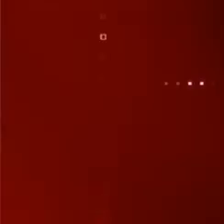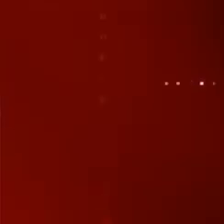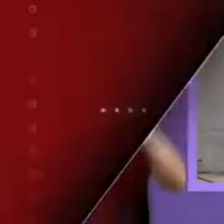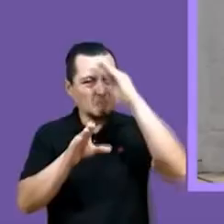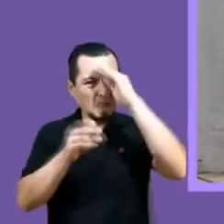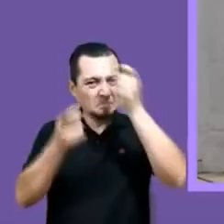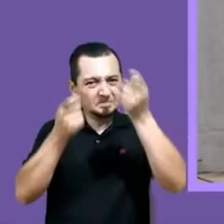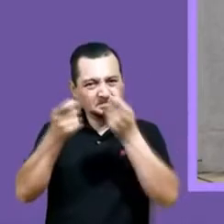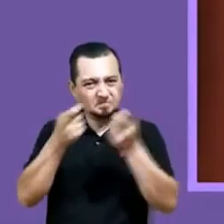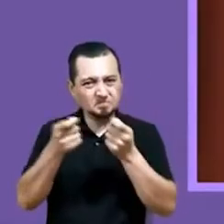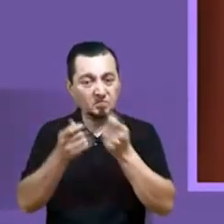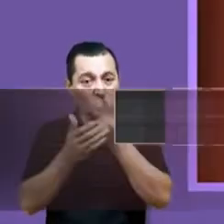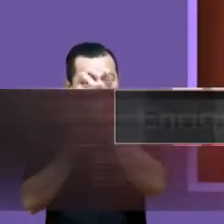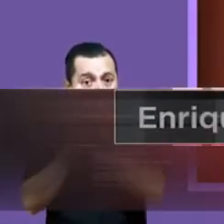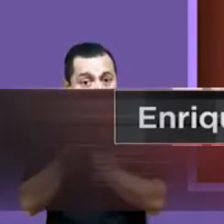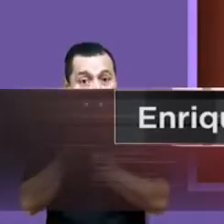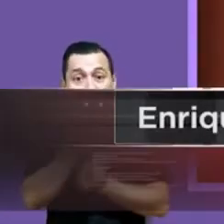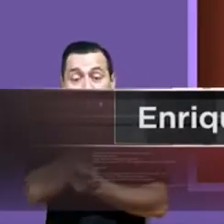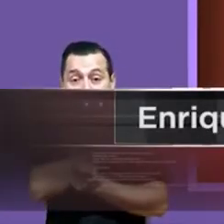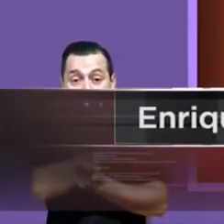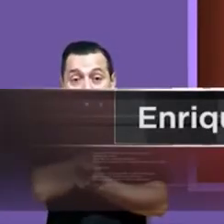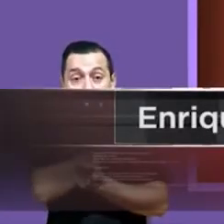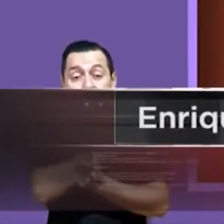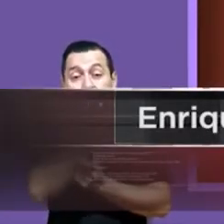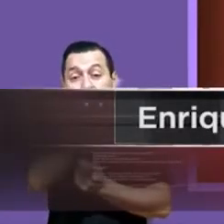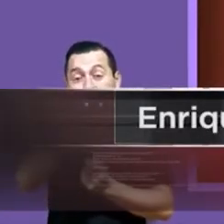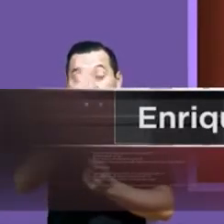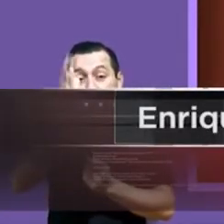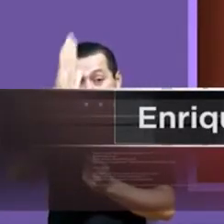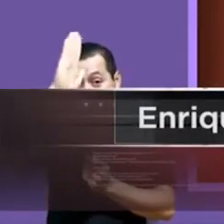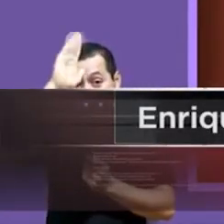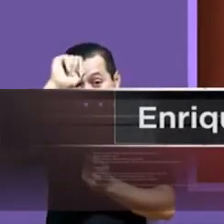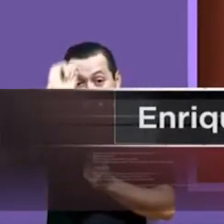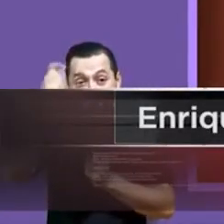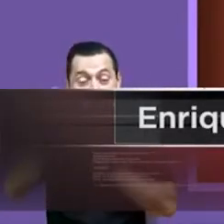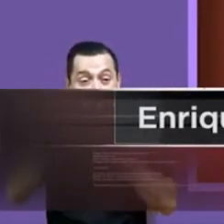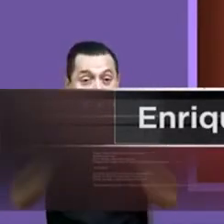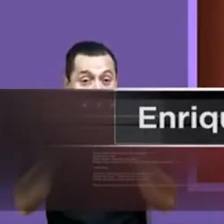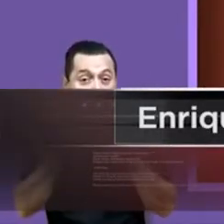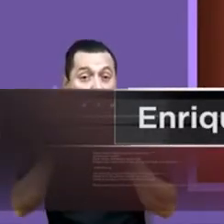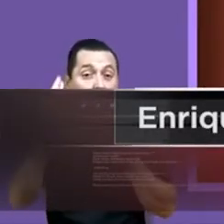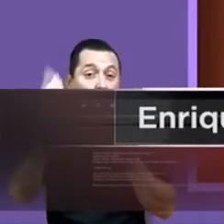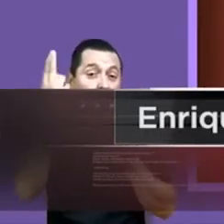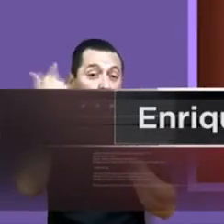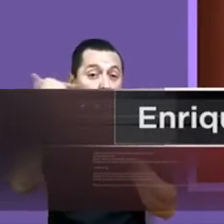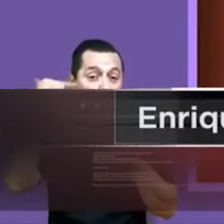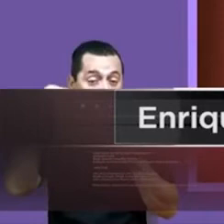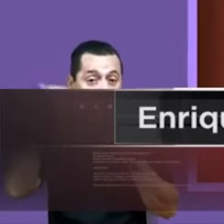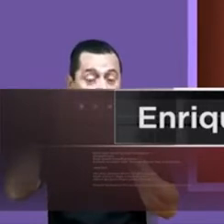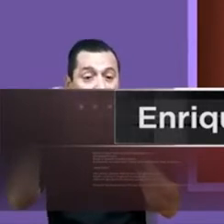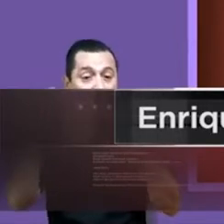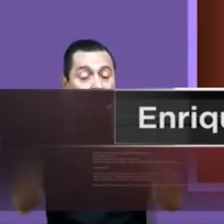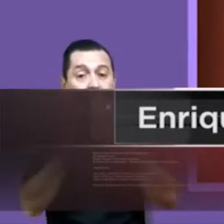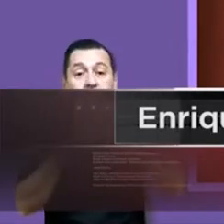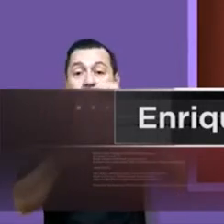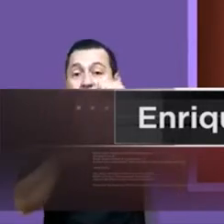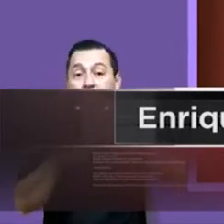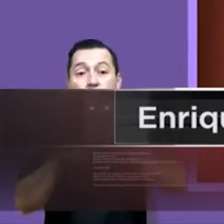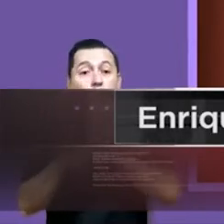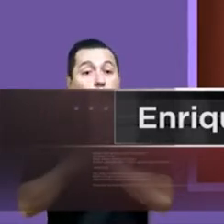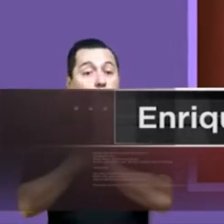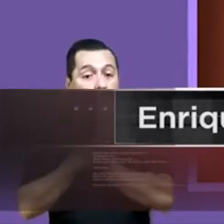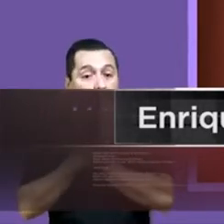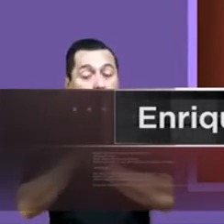lo que hemos acordado particularmente por el resto de la universidad y con el secretario de educación y con el secretario de innovación ciencia y tecnología